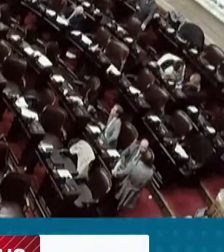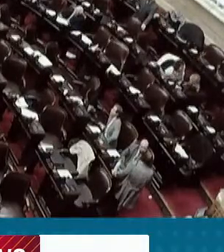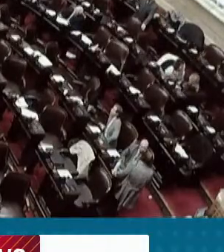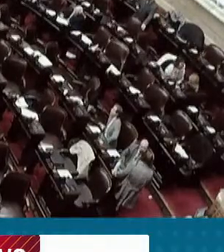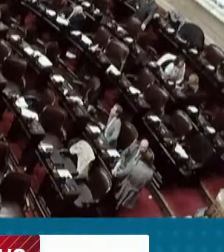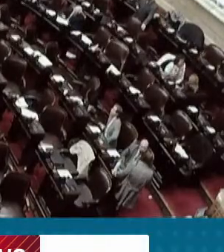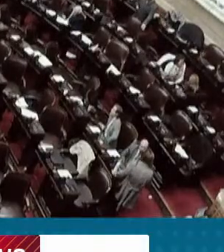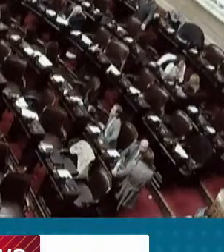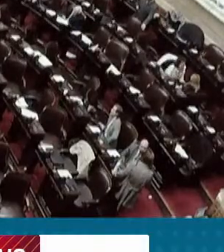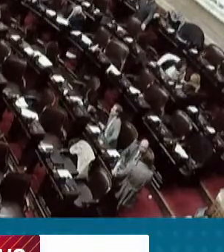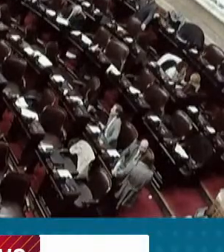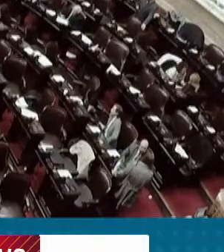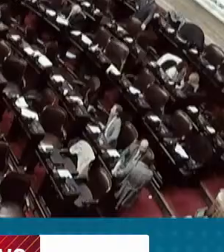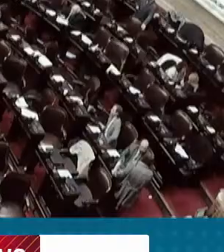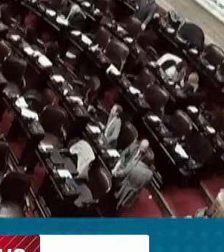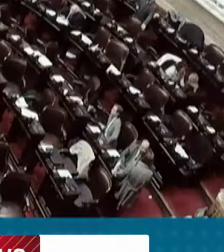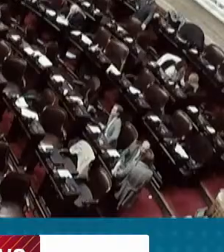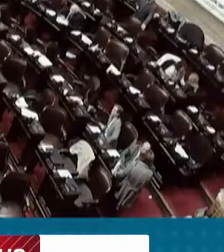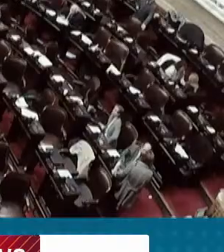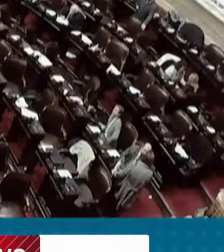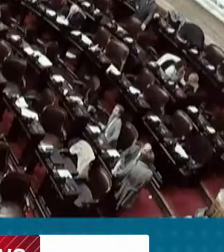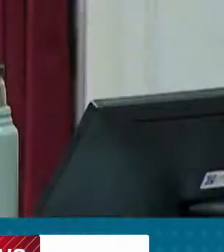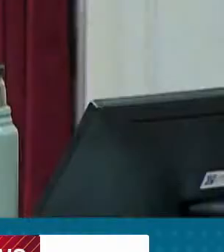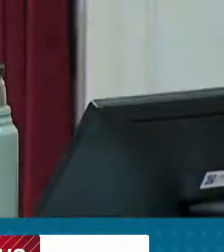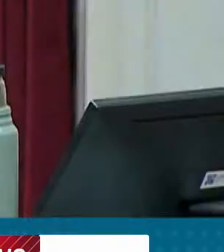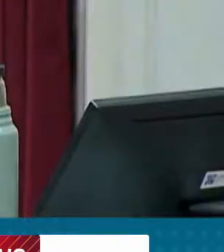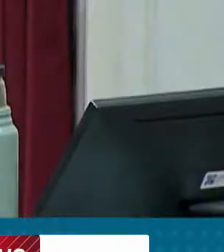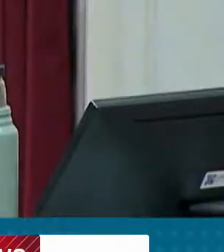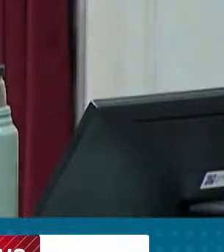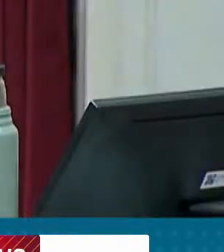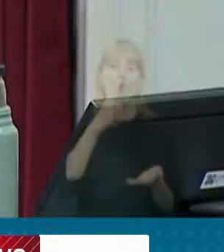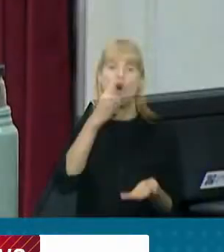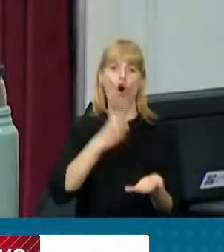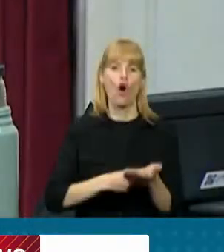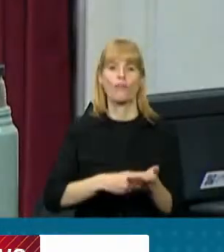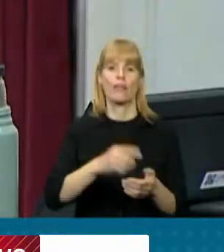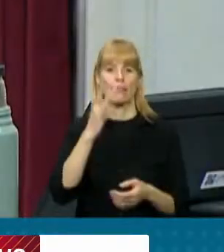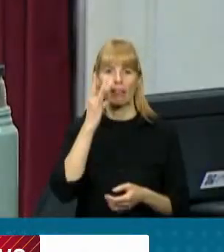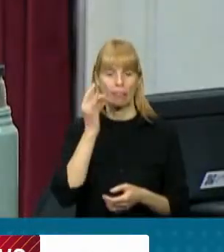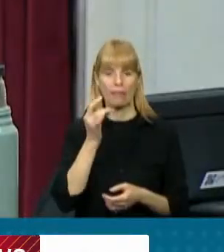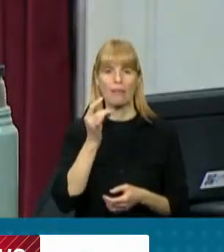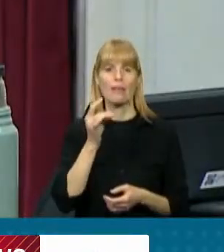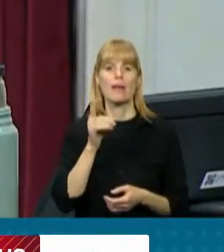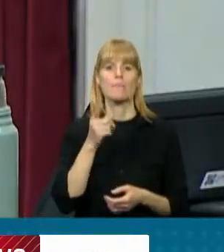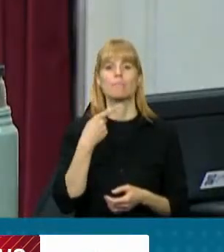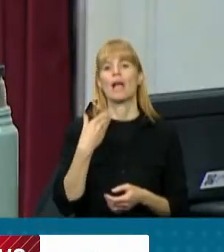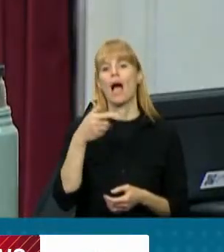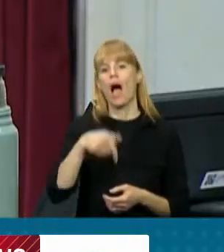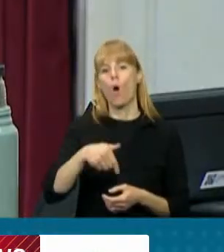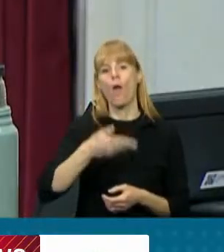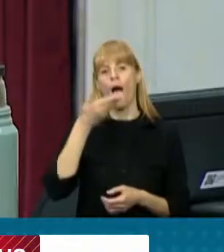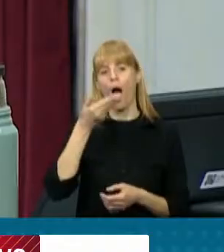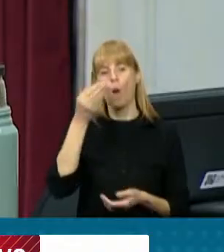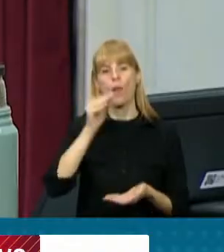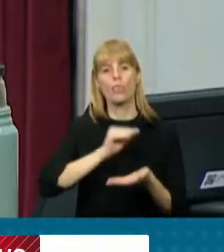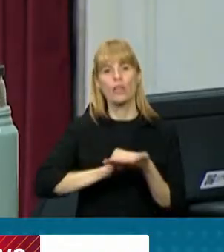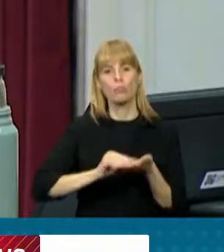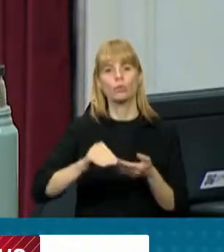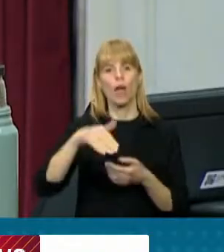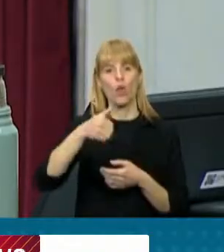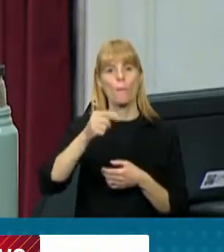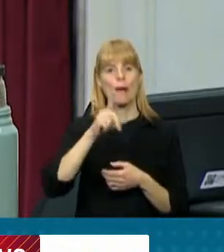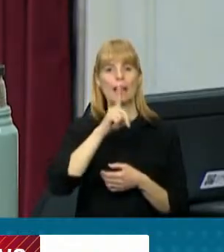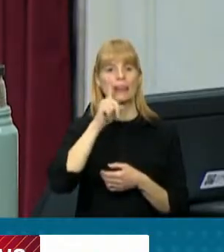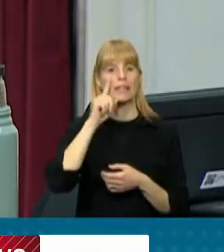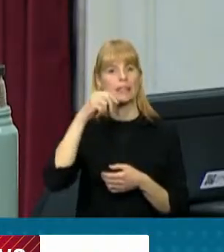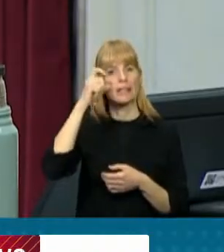vez de ser de 115.000 pasó a ser de 110. Era una especie de consenso, como nuestro programa, Meli, o de tu